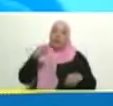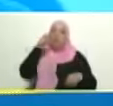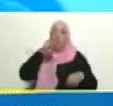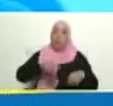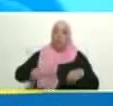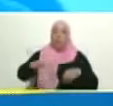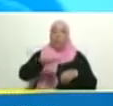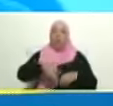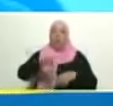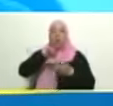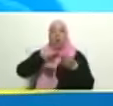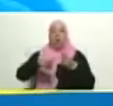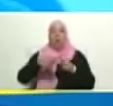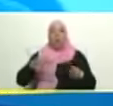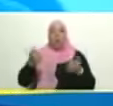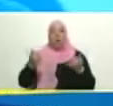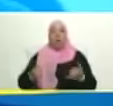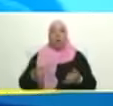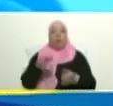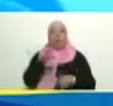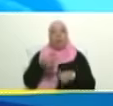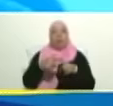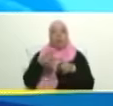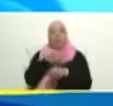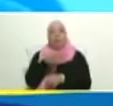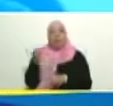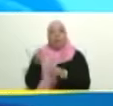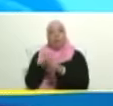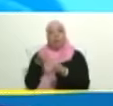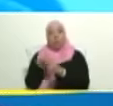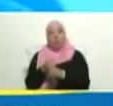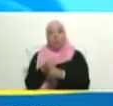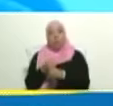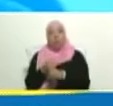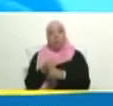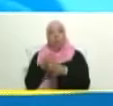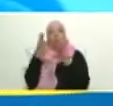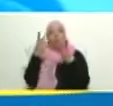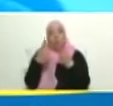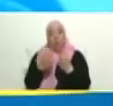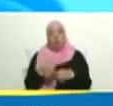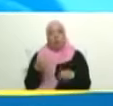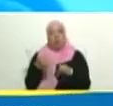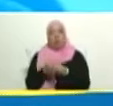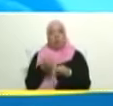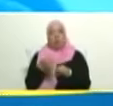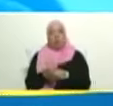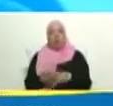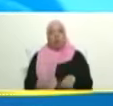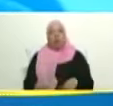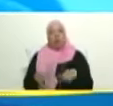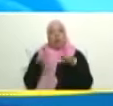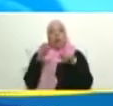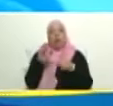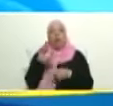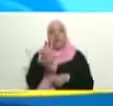la protección de la paz, el SP3. Hay que perfeccionarlo. ¿Cuántas cosas permite el